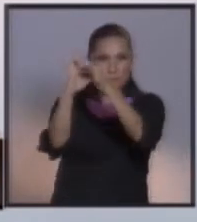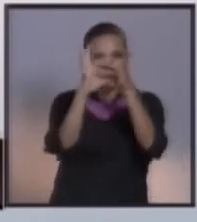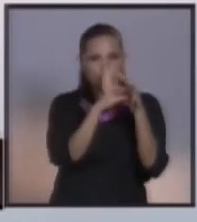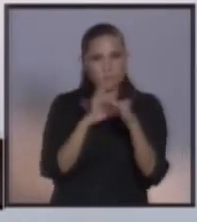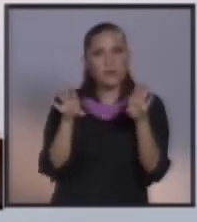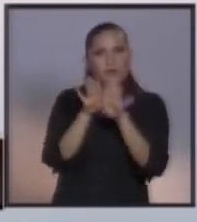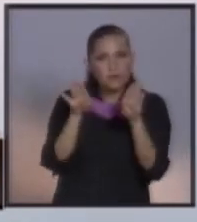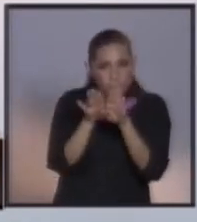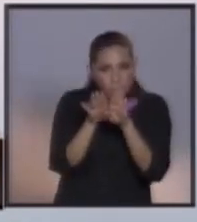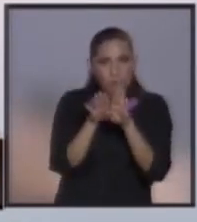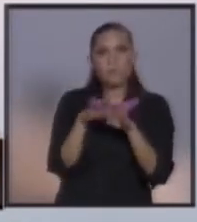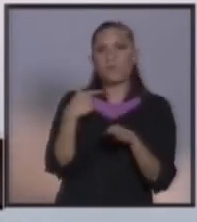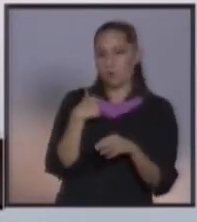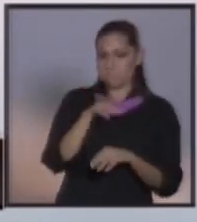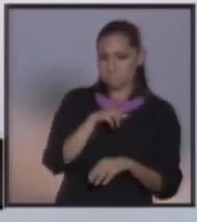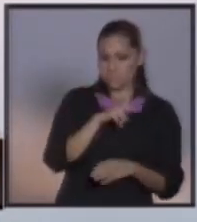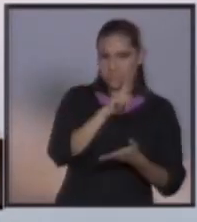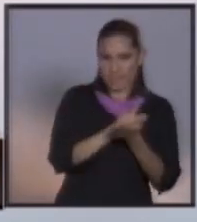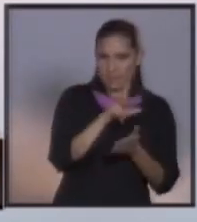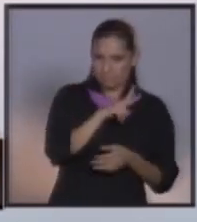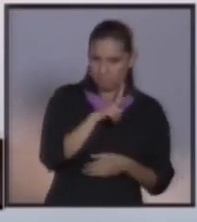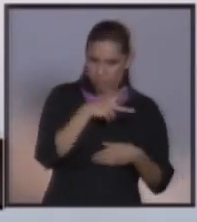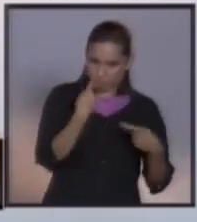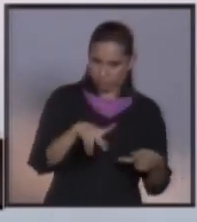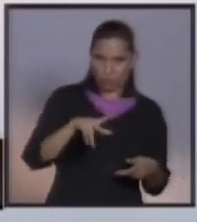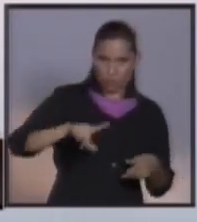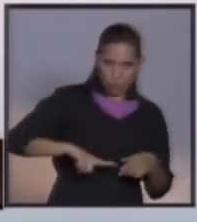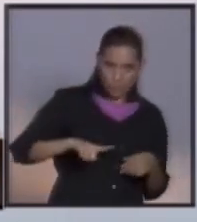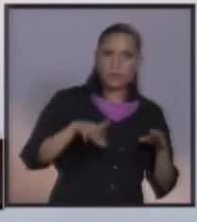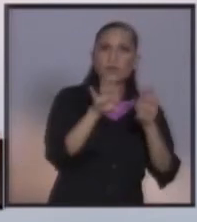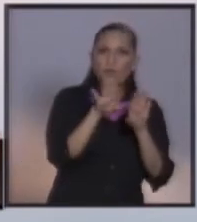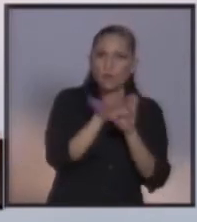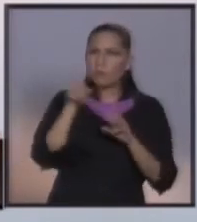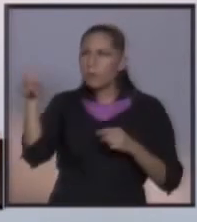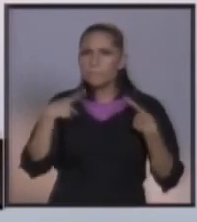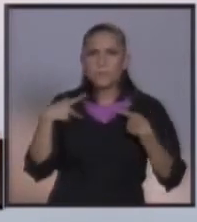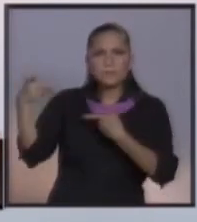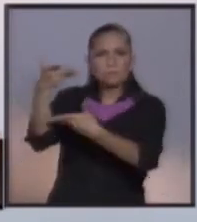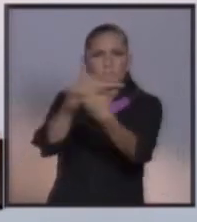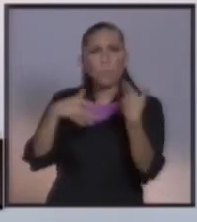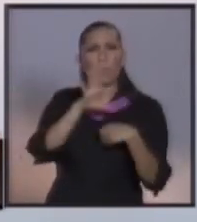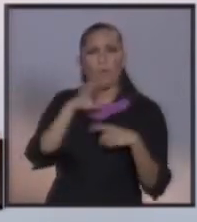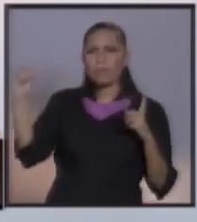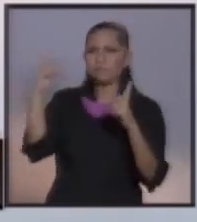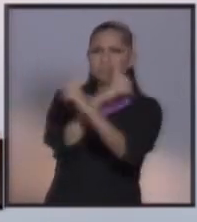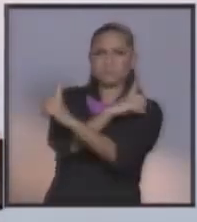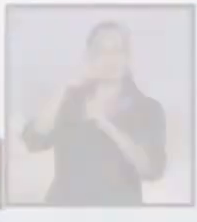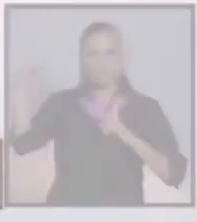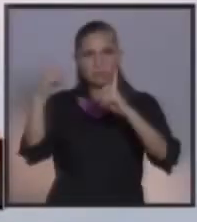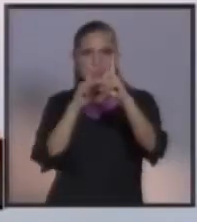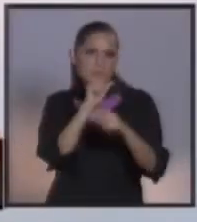que, en respeto a nuestras soberanías, permita una frontera más segura para el tránsito de personas y de productos entre ambos